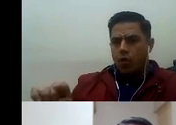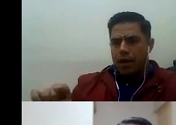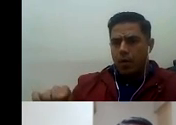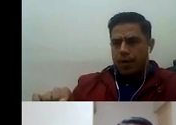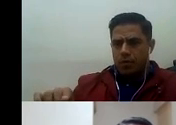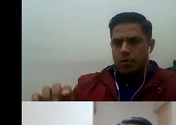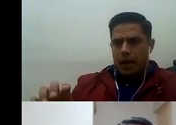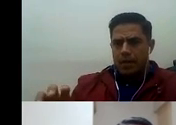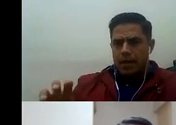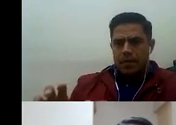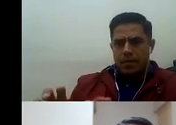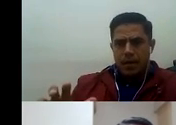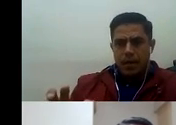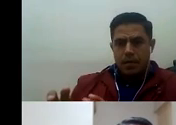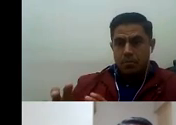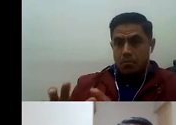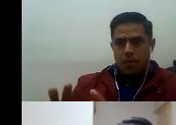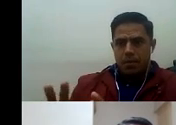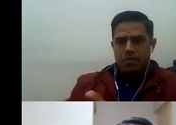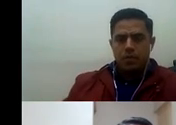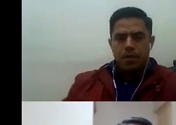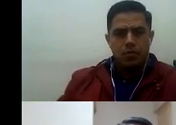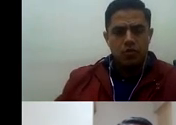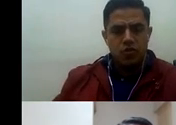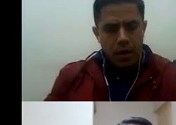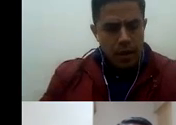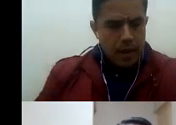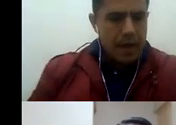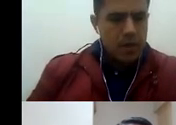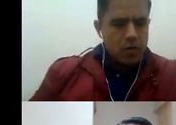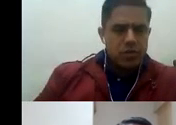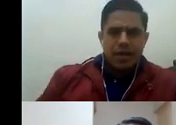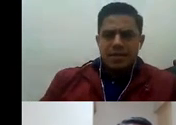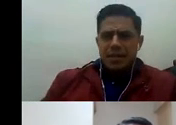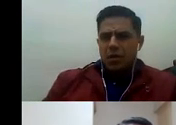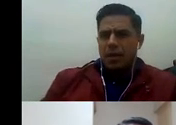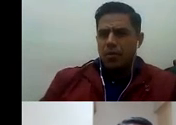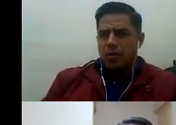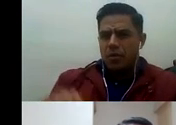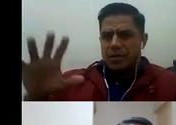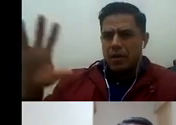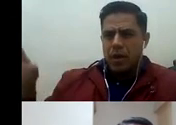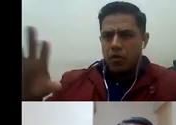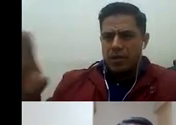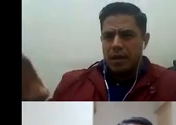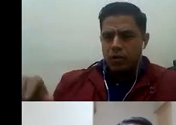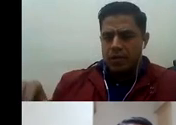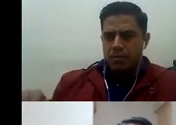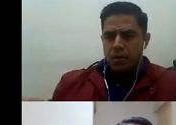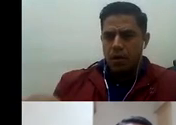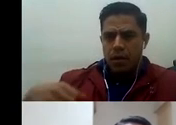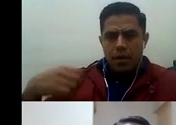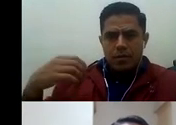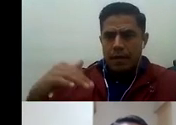León, Guanajuato. La verdad, a mí me sorprendió mucho que ellos, que han estado aquí apoyando desarrolladores del